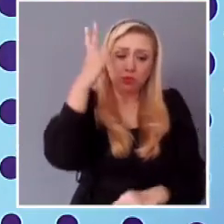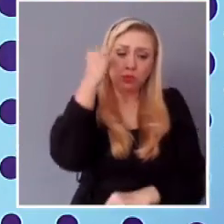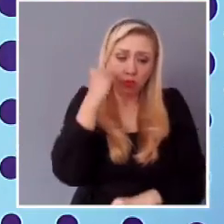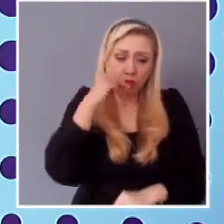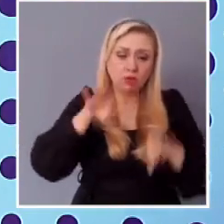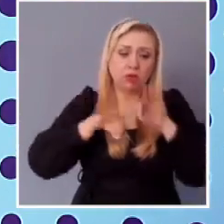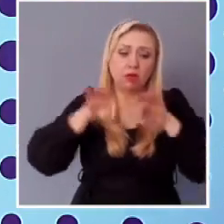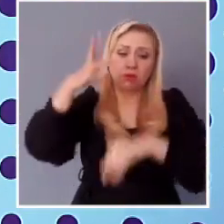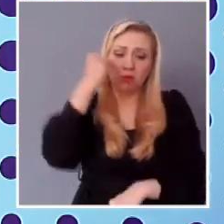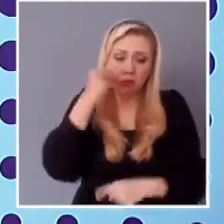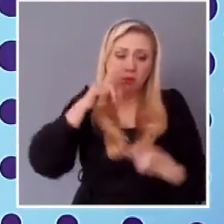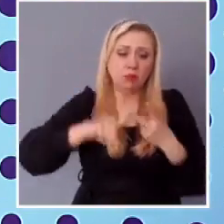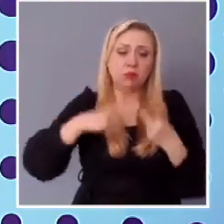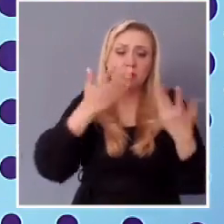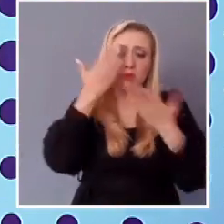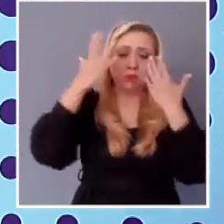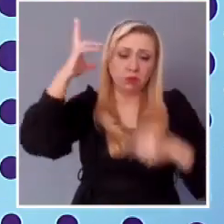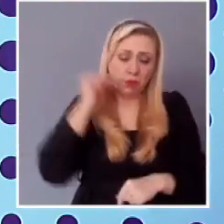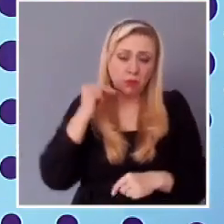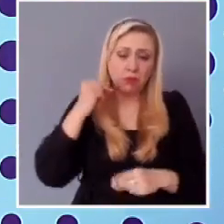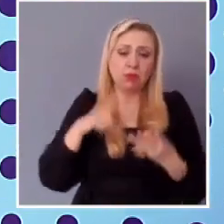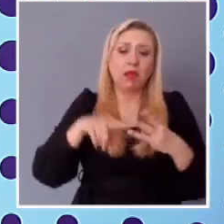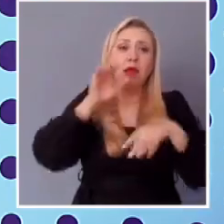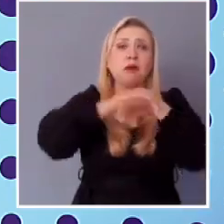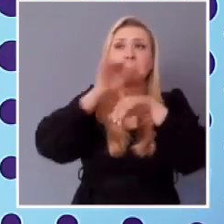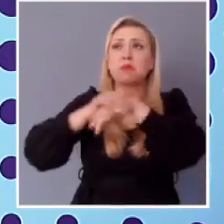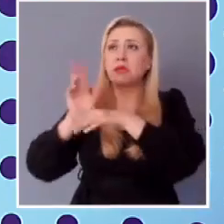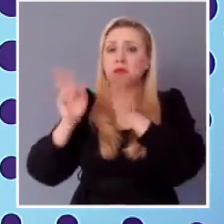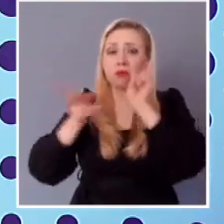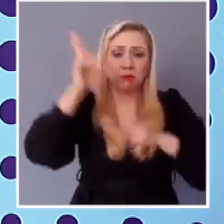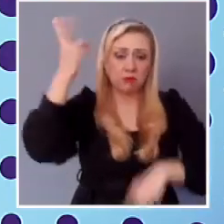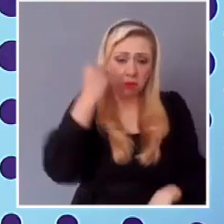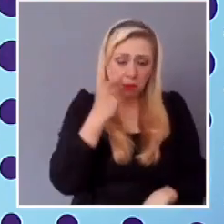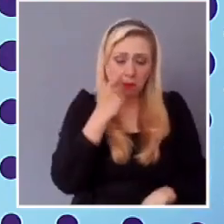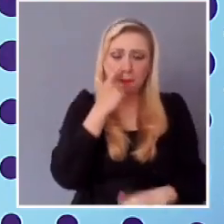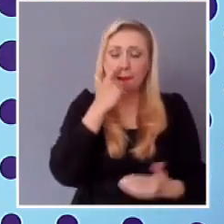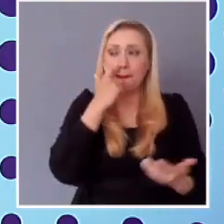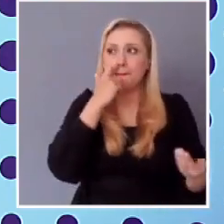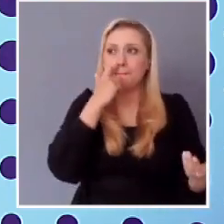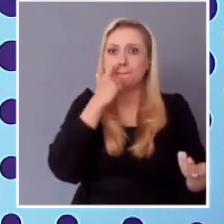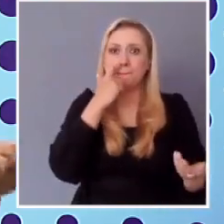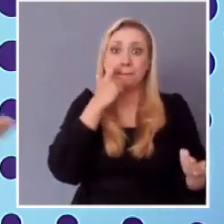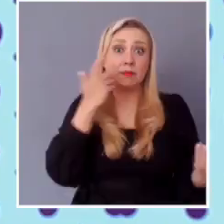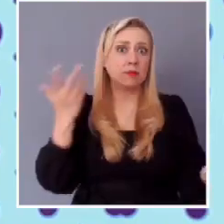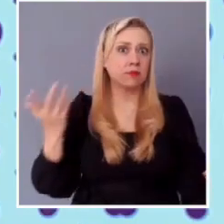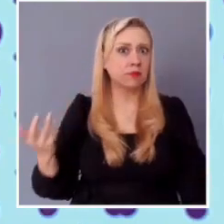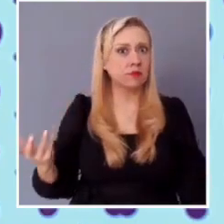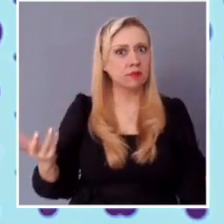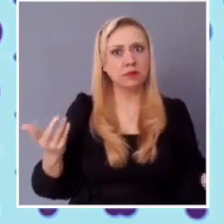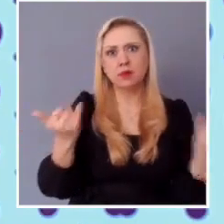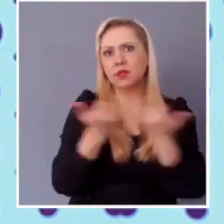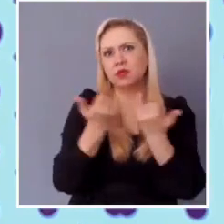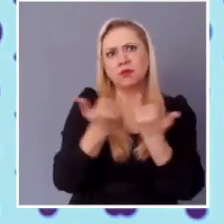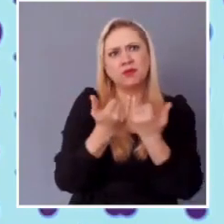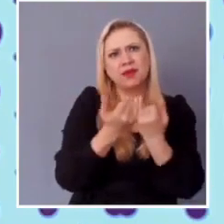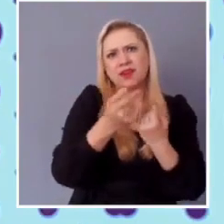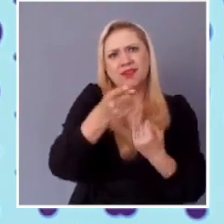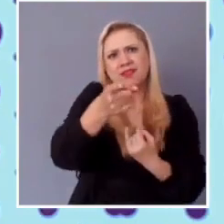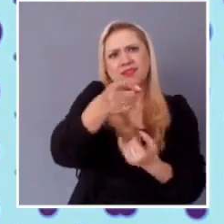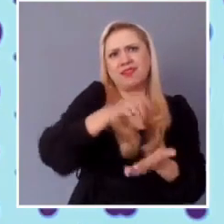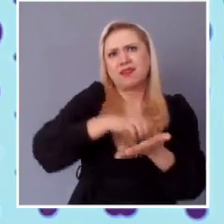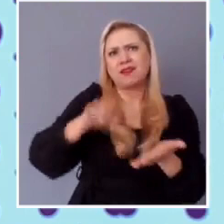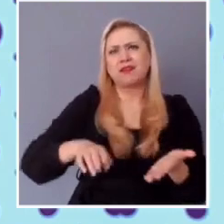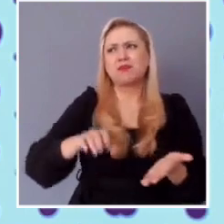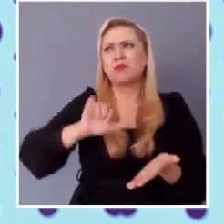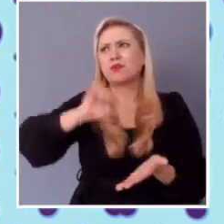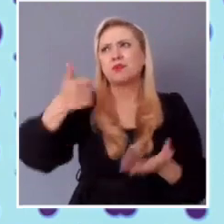le gustaría hacer, en dónde le gustaría vivir, es decir, que las personas con discapacidad que también han estado institucionalizadas